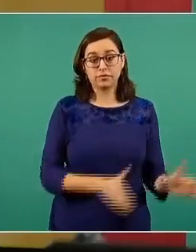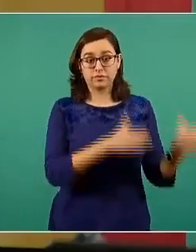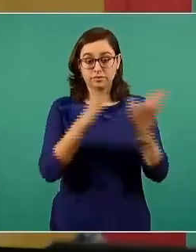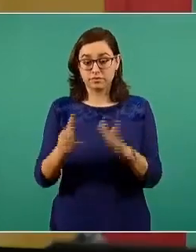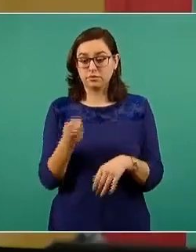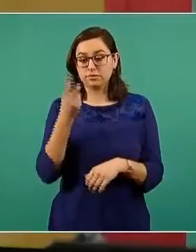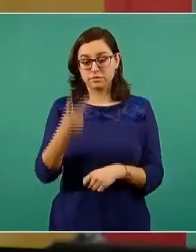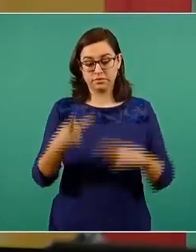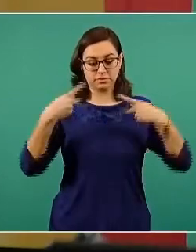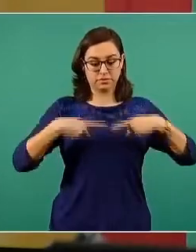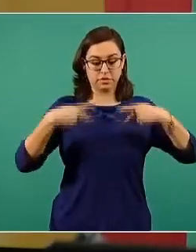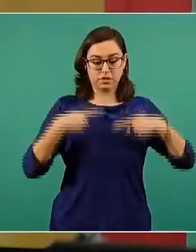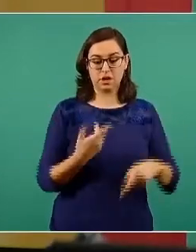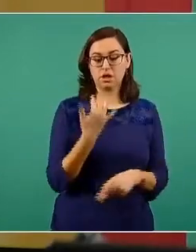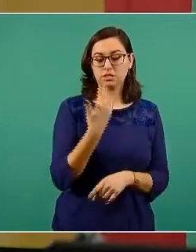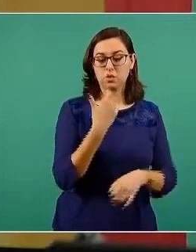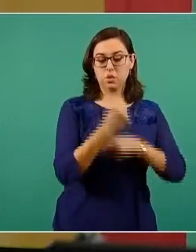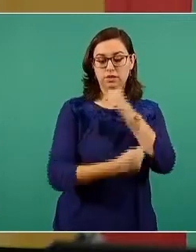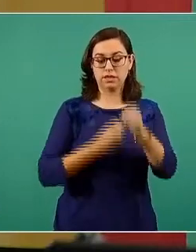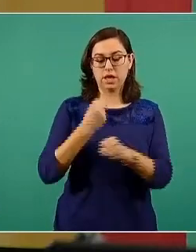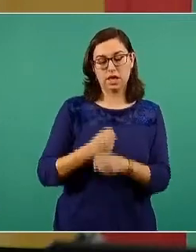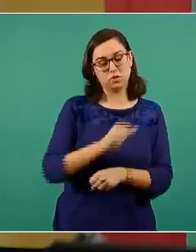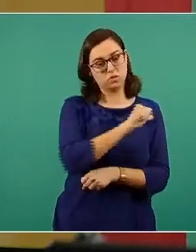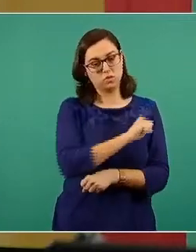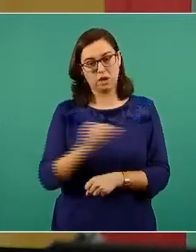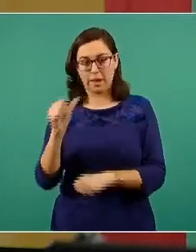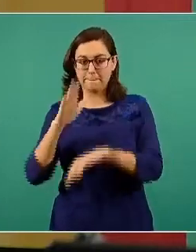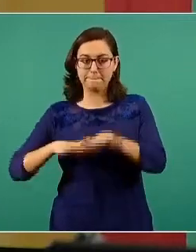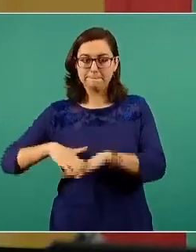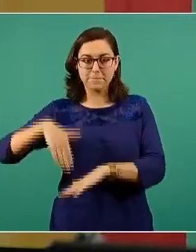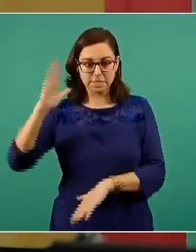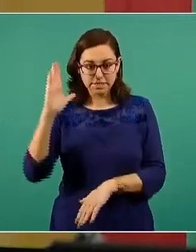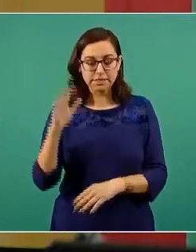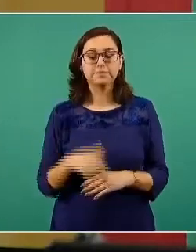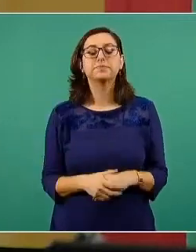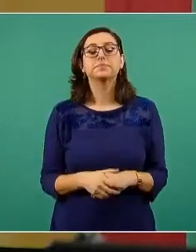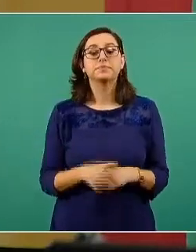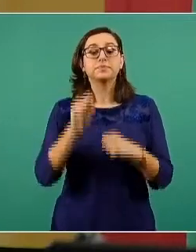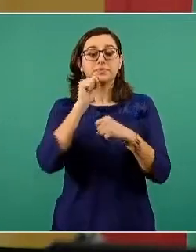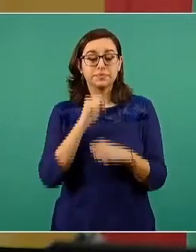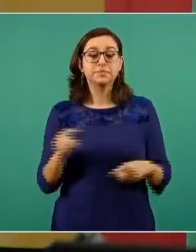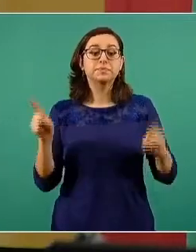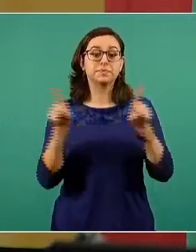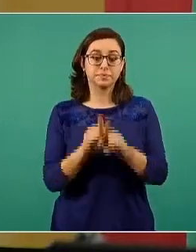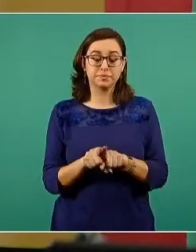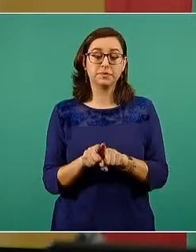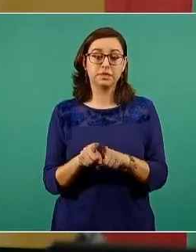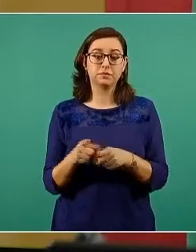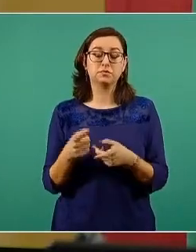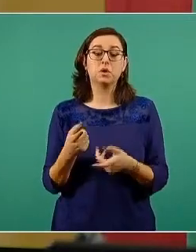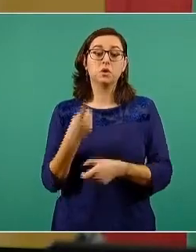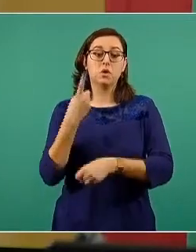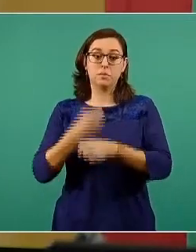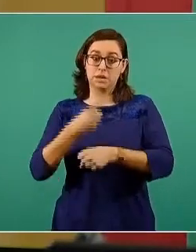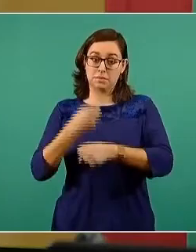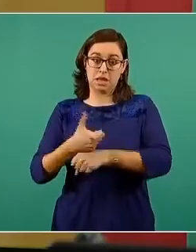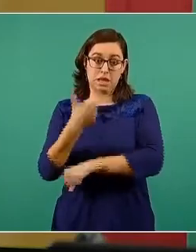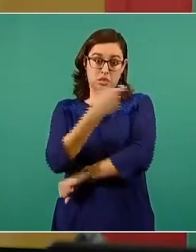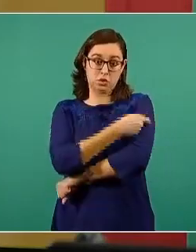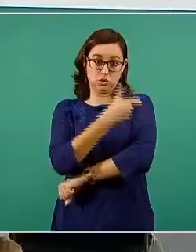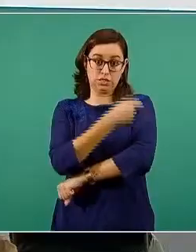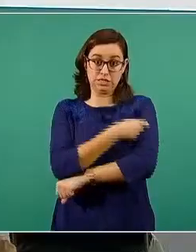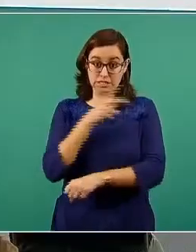de personas de 50 años de edad y más, y se están aplicando primeras dosis. Las